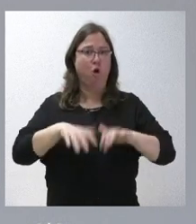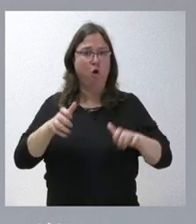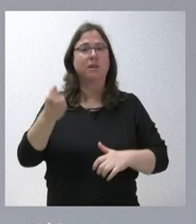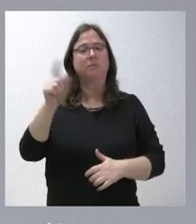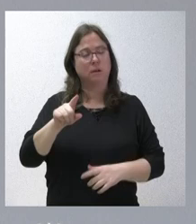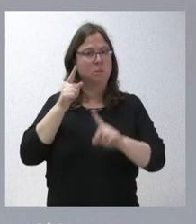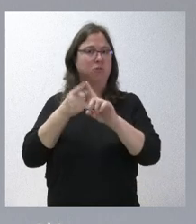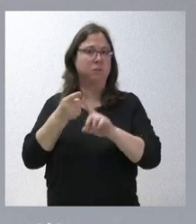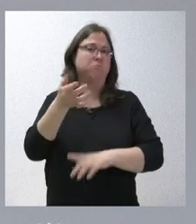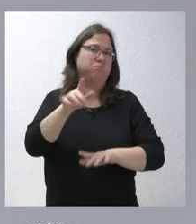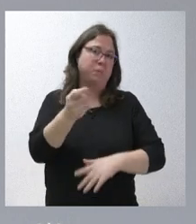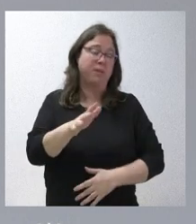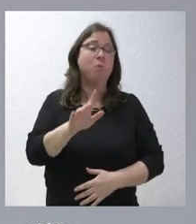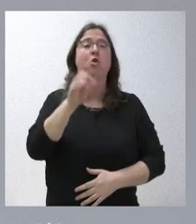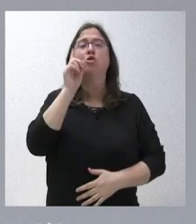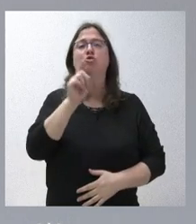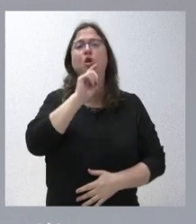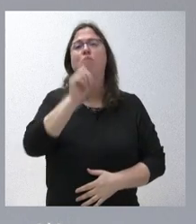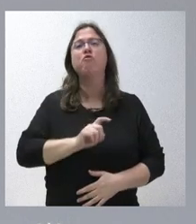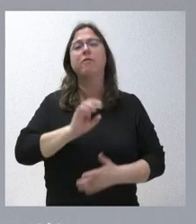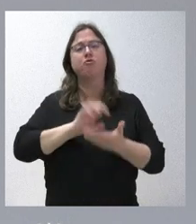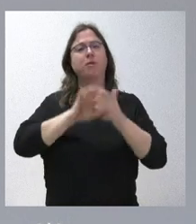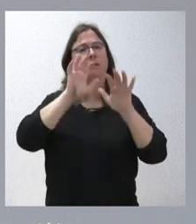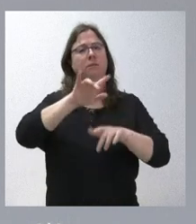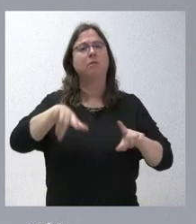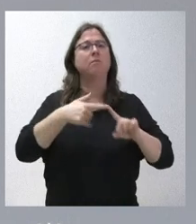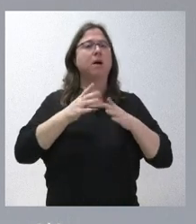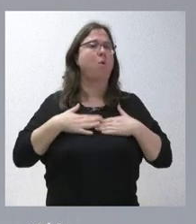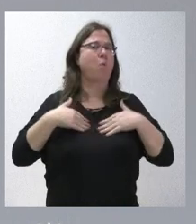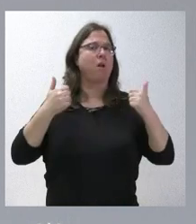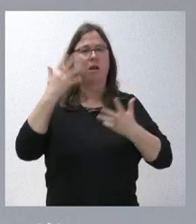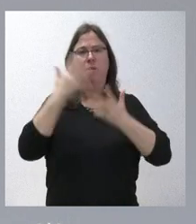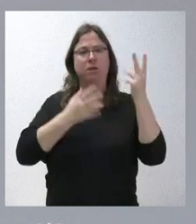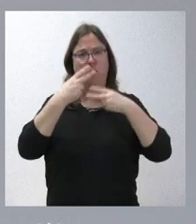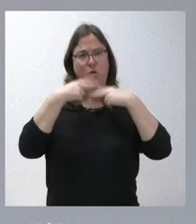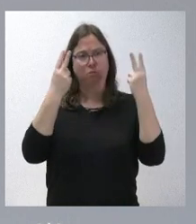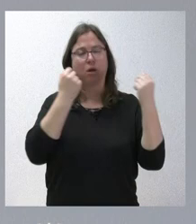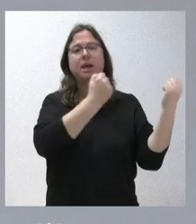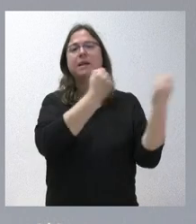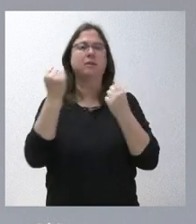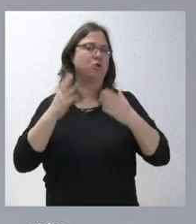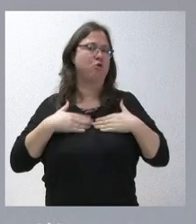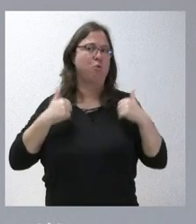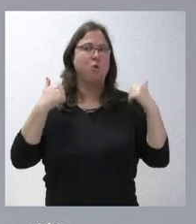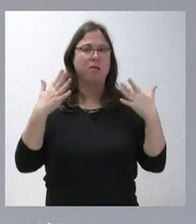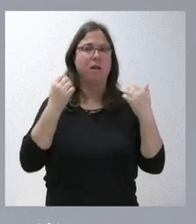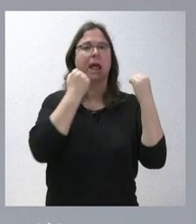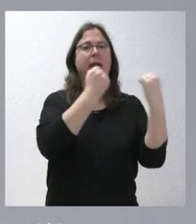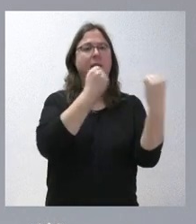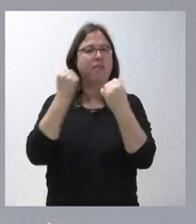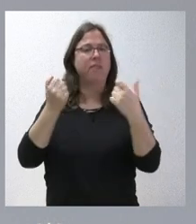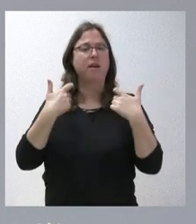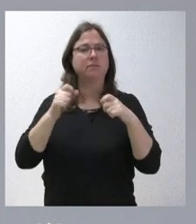objeto pero no solo la fundación de Castilla y león cualquier administración pública cualquier institución cualquier entidad del sector